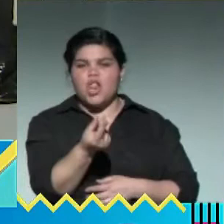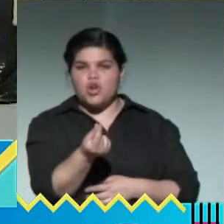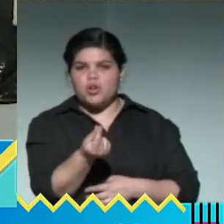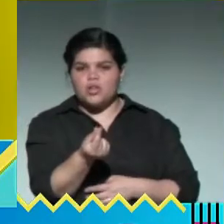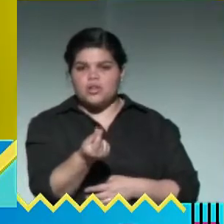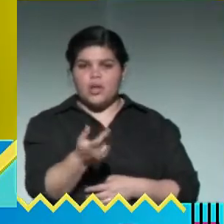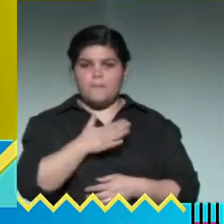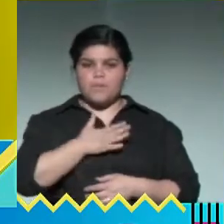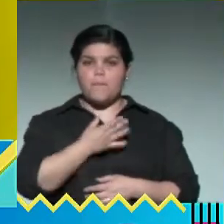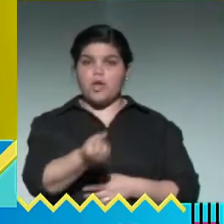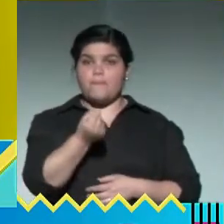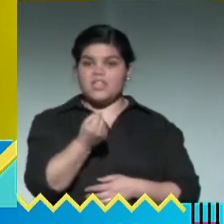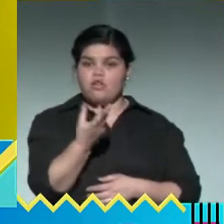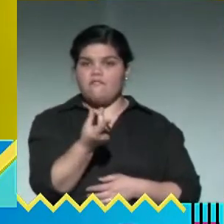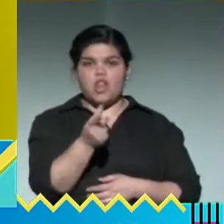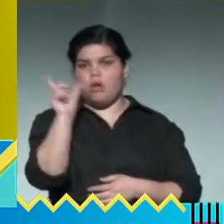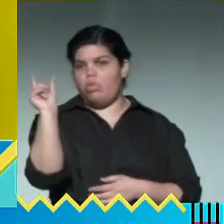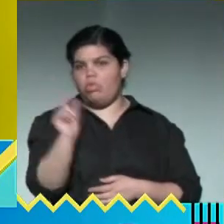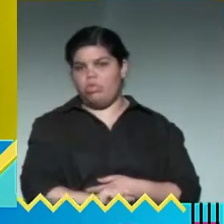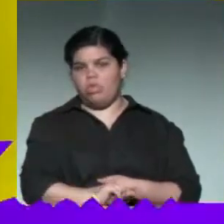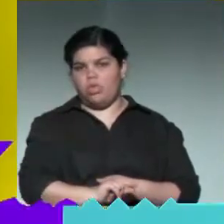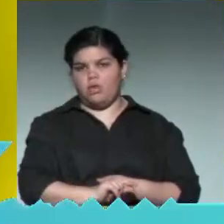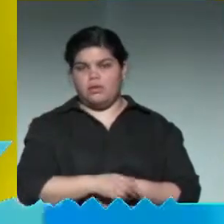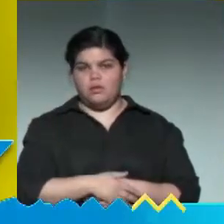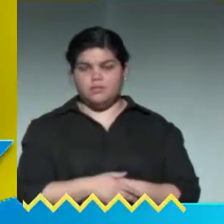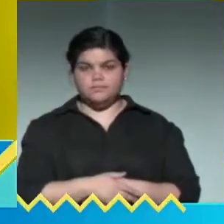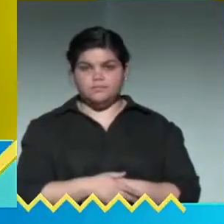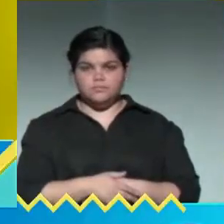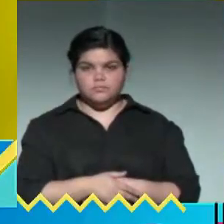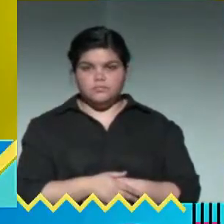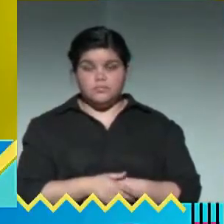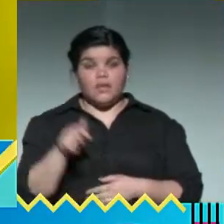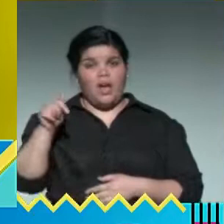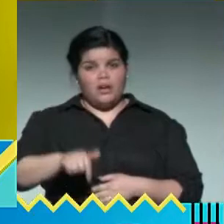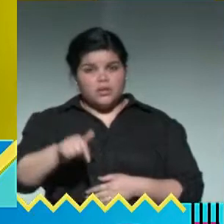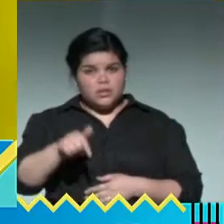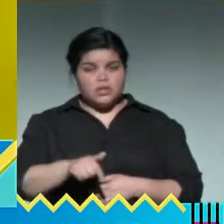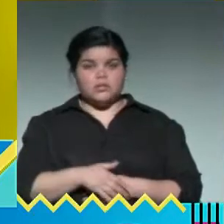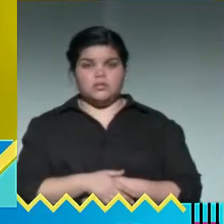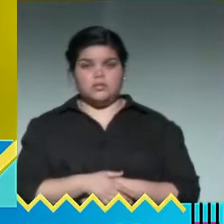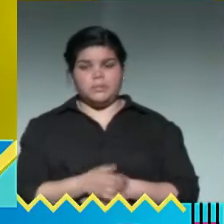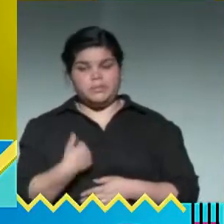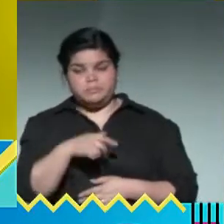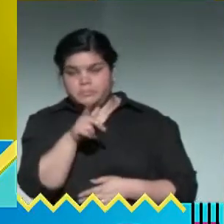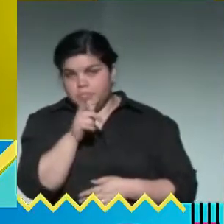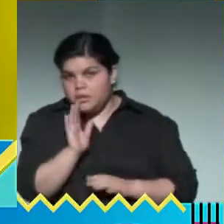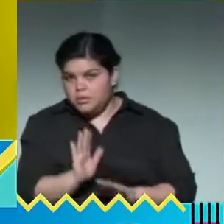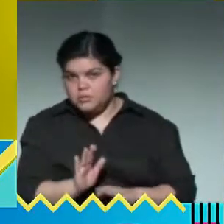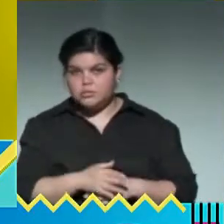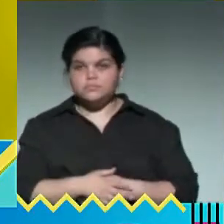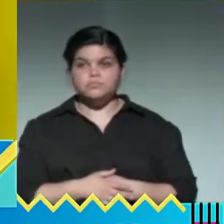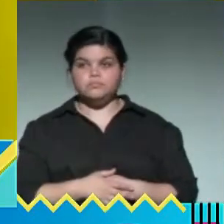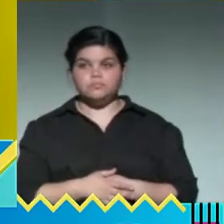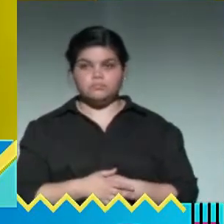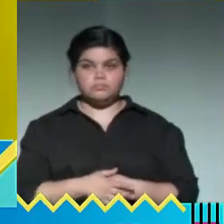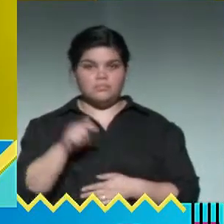también es cierto que tenemos sectores que yo creo que ahora son mucho más tentadores. Lo estamos viendo acá con